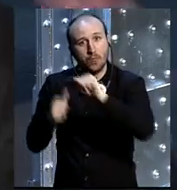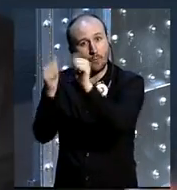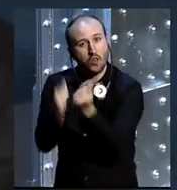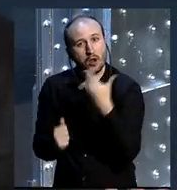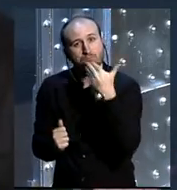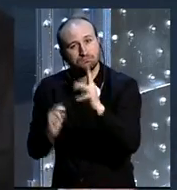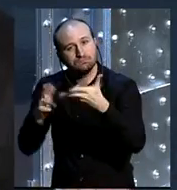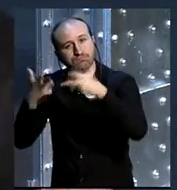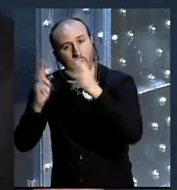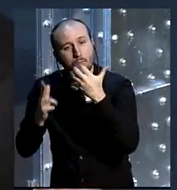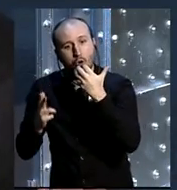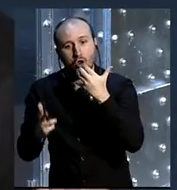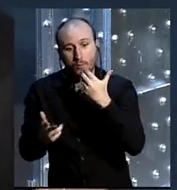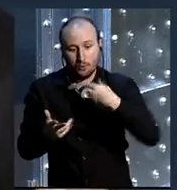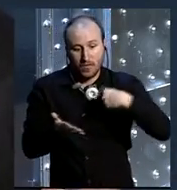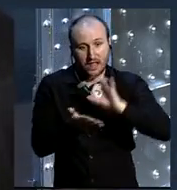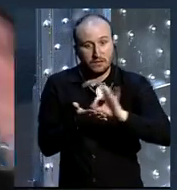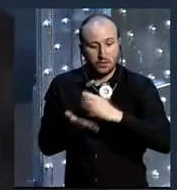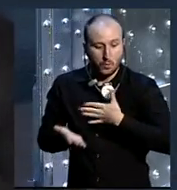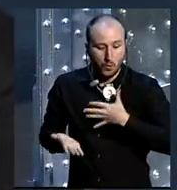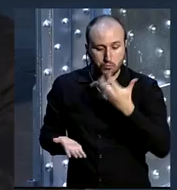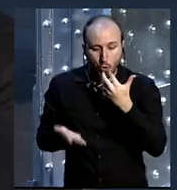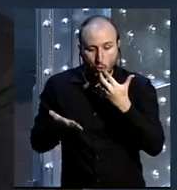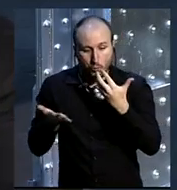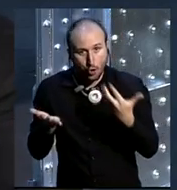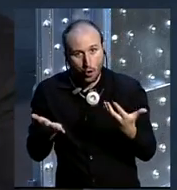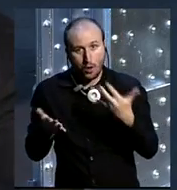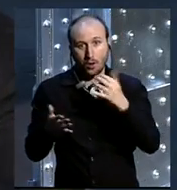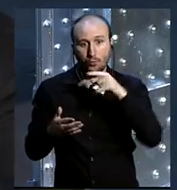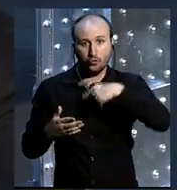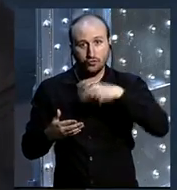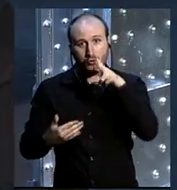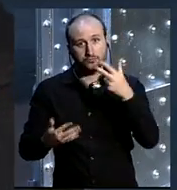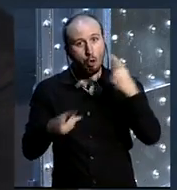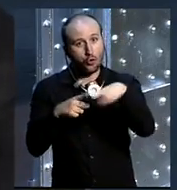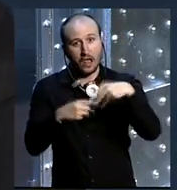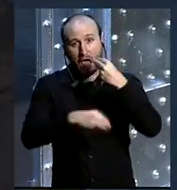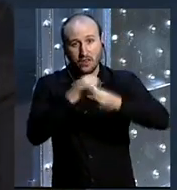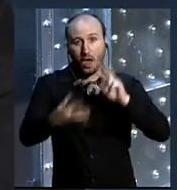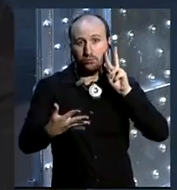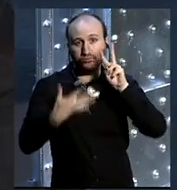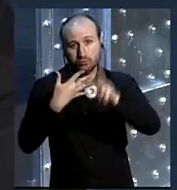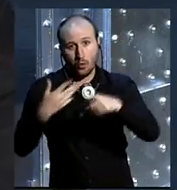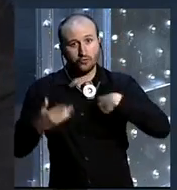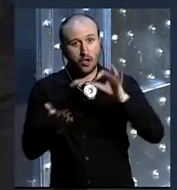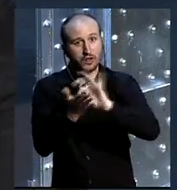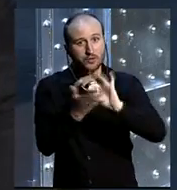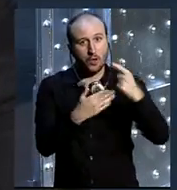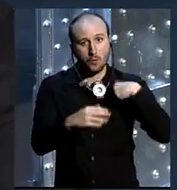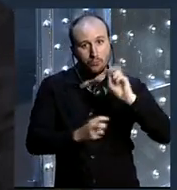ejemplo, en mi caso de mi servicio, pues por ejemplo, he sido transparente con lo que he hecho y puedo seguir actualizando mi